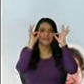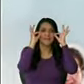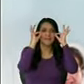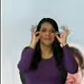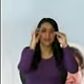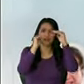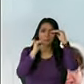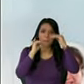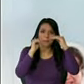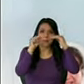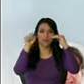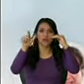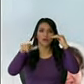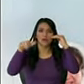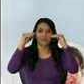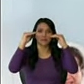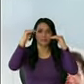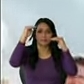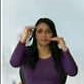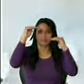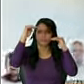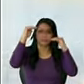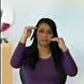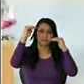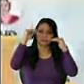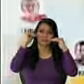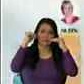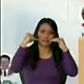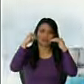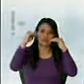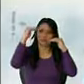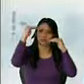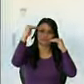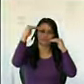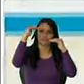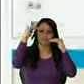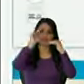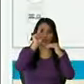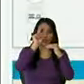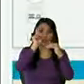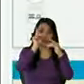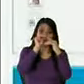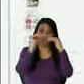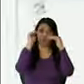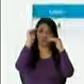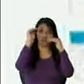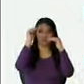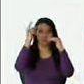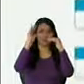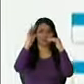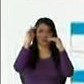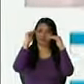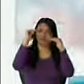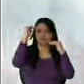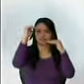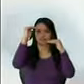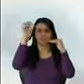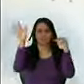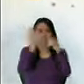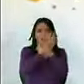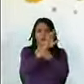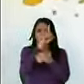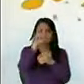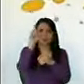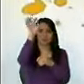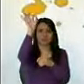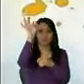Lasso, pero la tendencia se ha mantenido. Falta un punto y medio, vamos a repetir, punto y medio de esto. Ahí